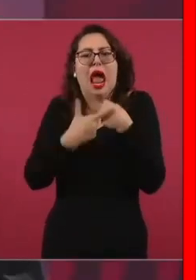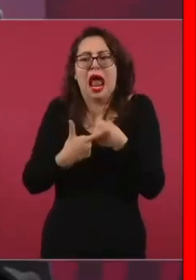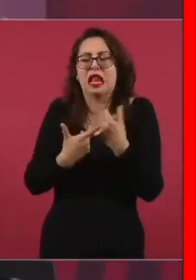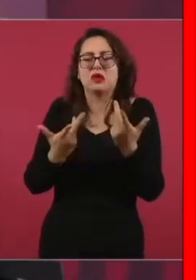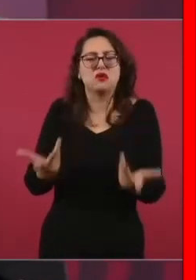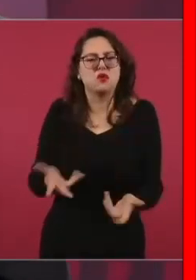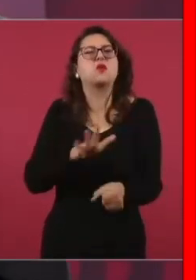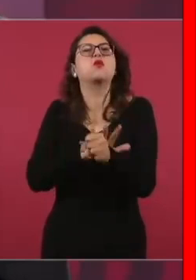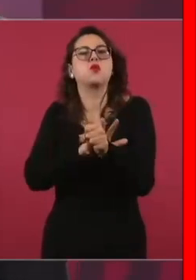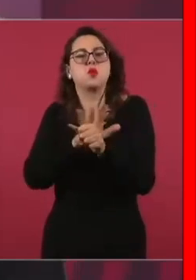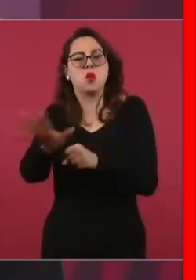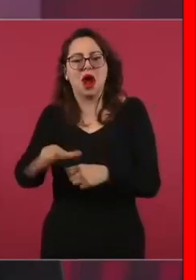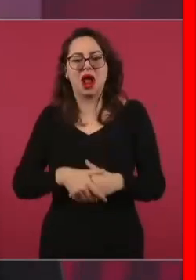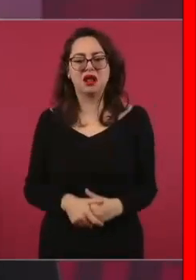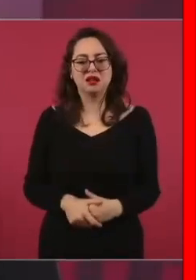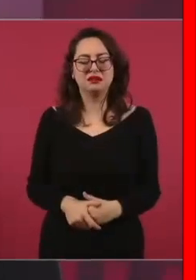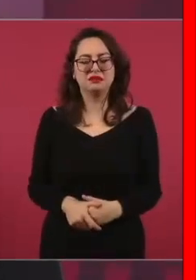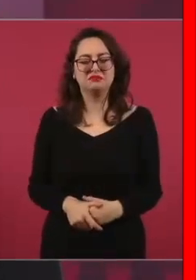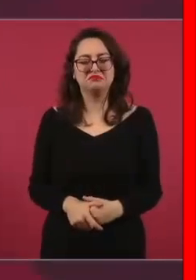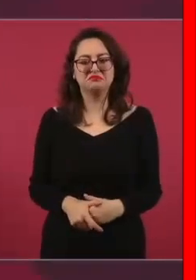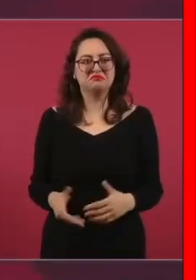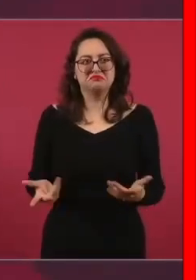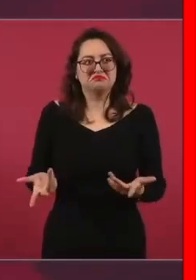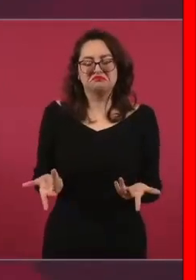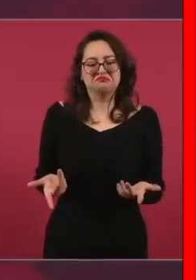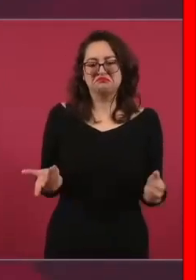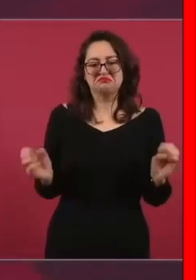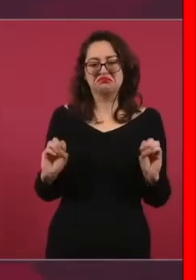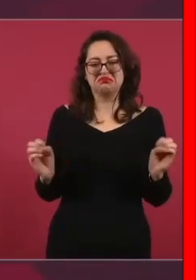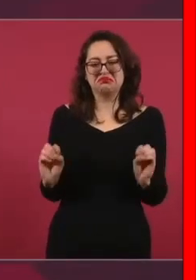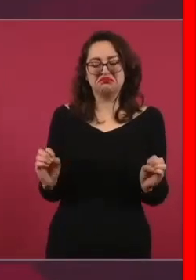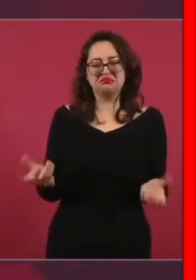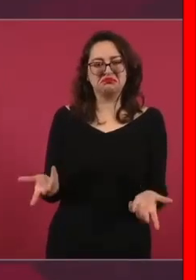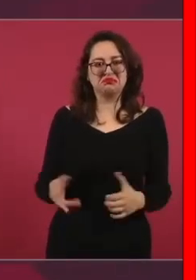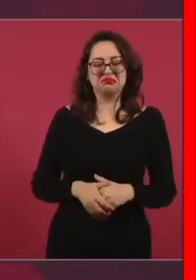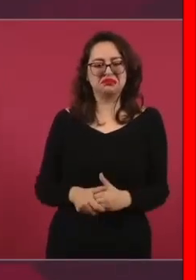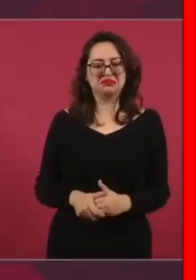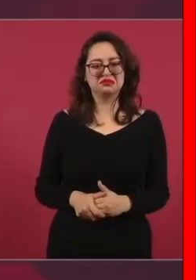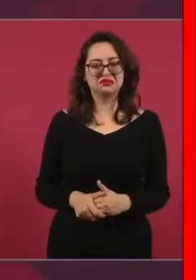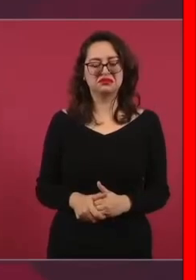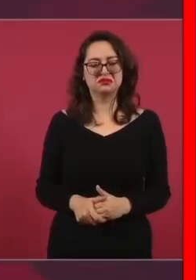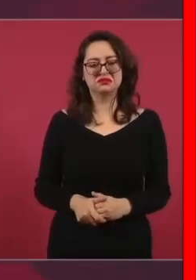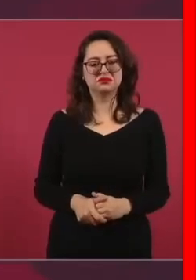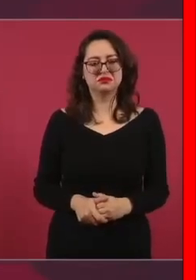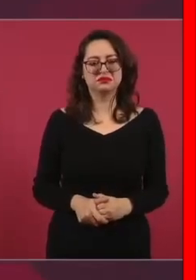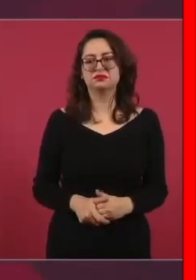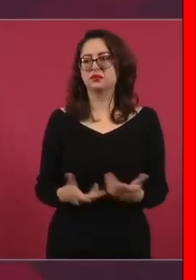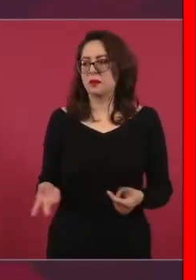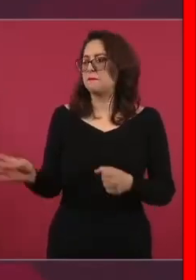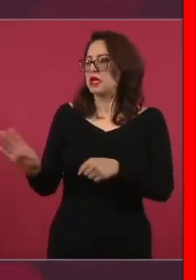que les haya dado a la mayoría de los mexicanos la oligarquía. ¿En